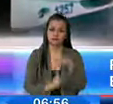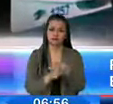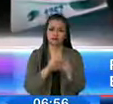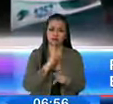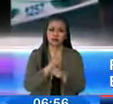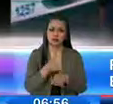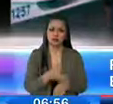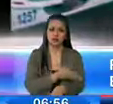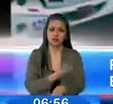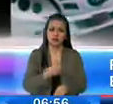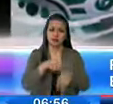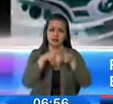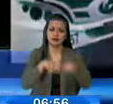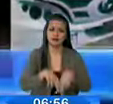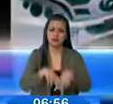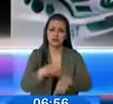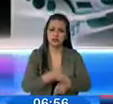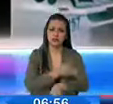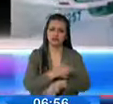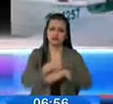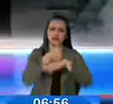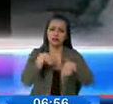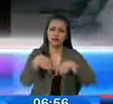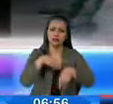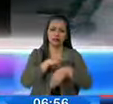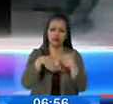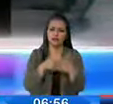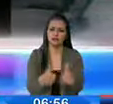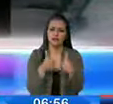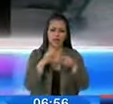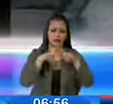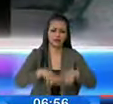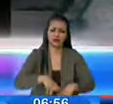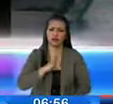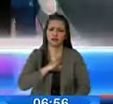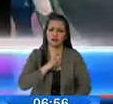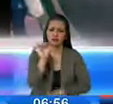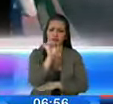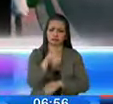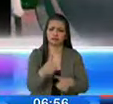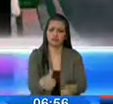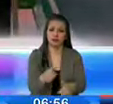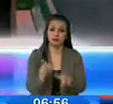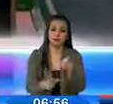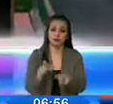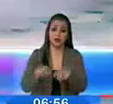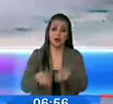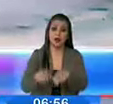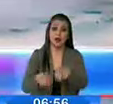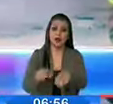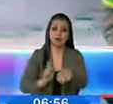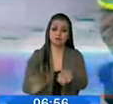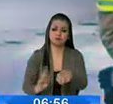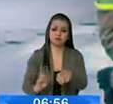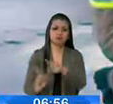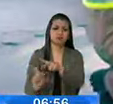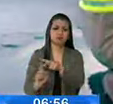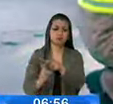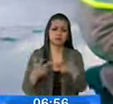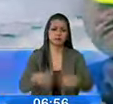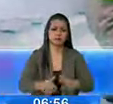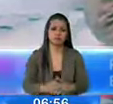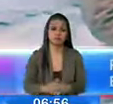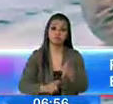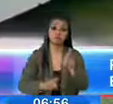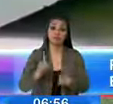está revisado por la agencia, fue por la ATM al día. ¿Los pasajeros qué pasó? Bajaron normalmente por las dos puertas de evacuar. Al inicio algunos